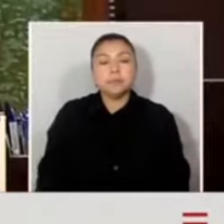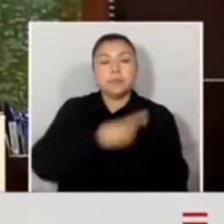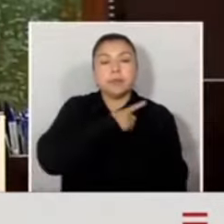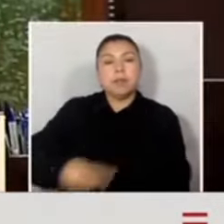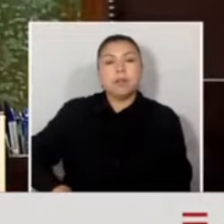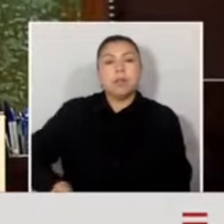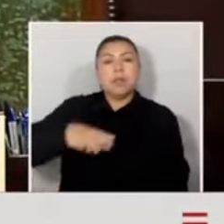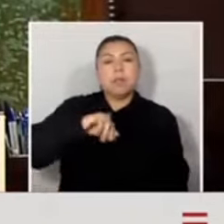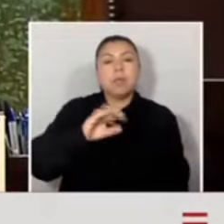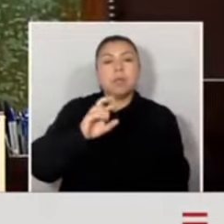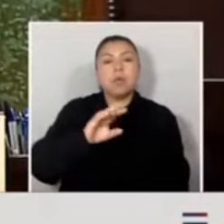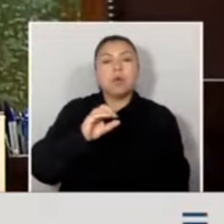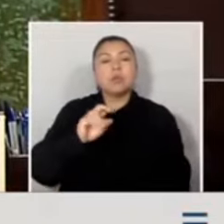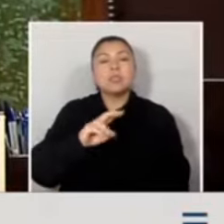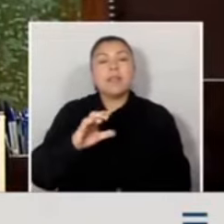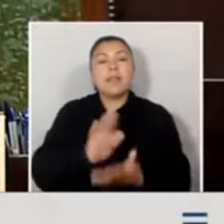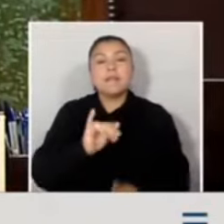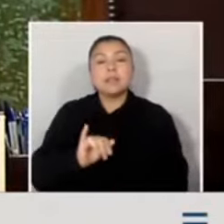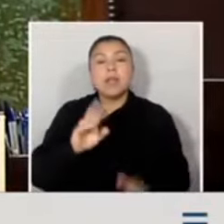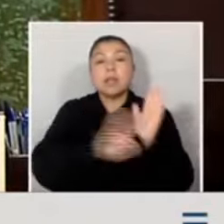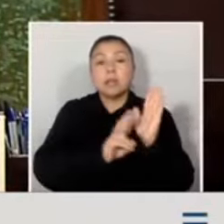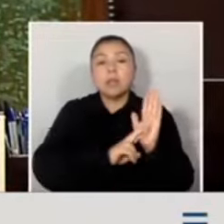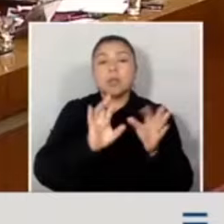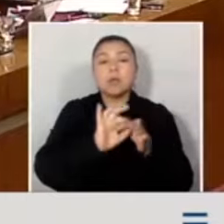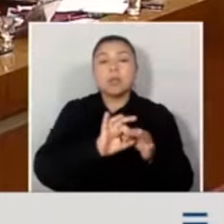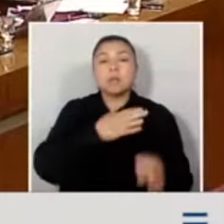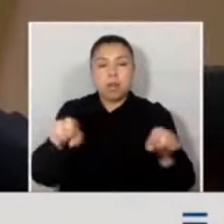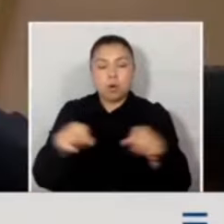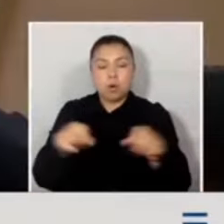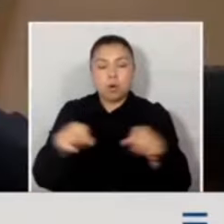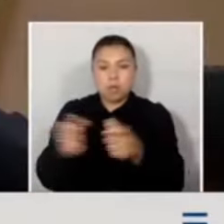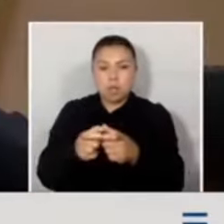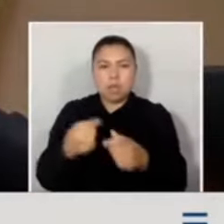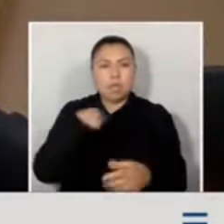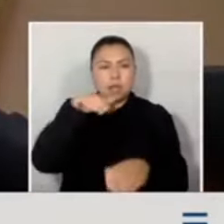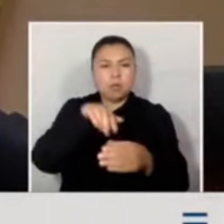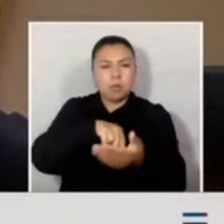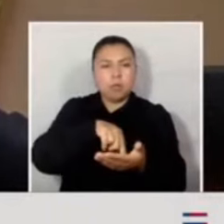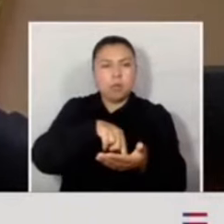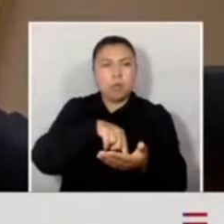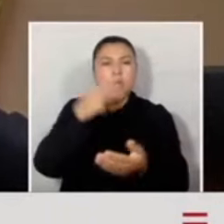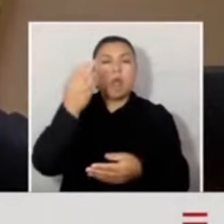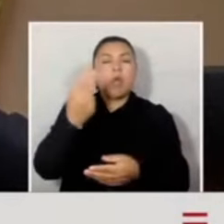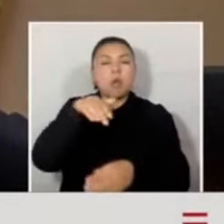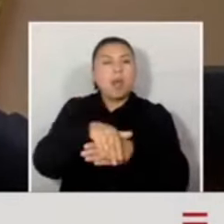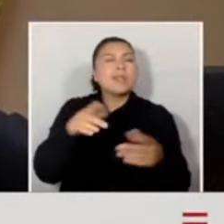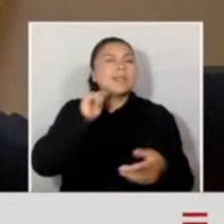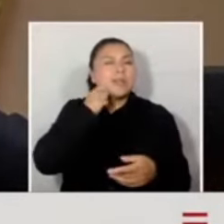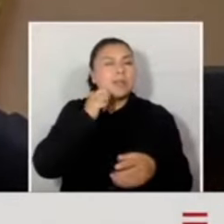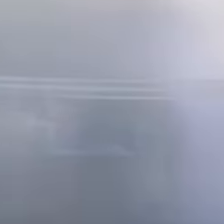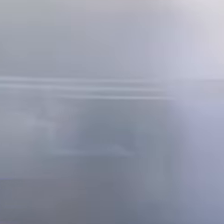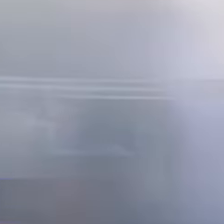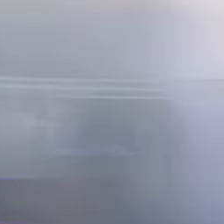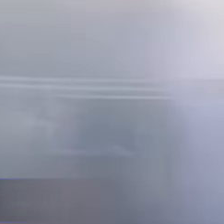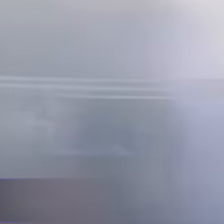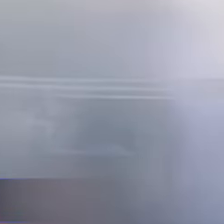hoy día el proyecto pasa al senado solo con la idea de legislar pero solo un cascarón pasa totalmente